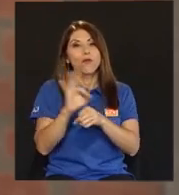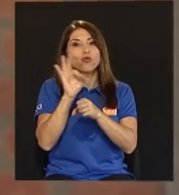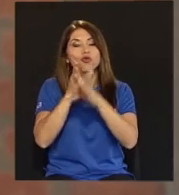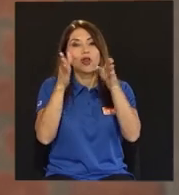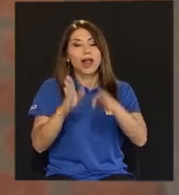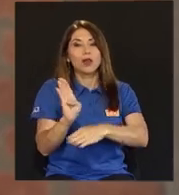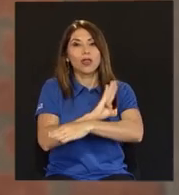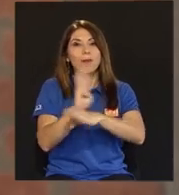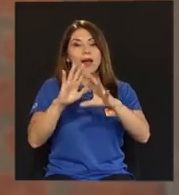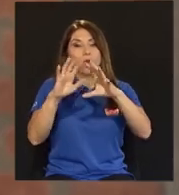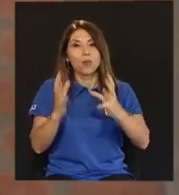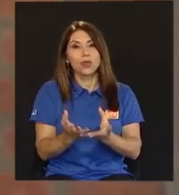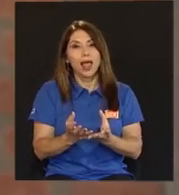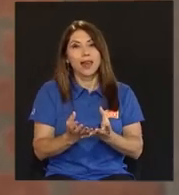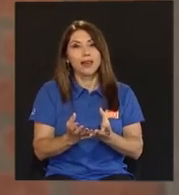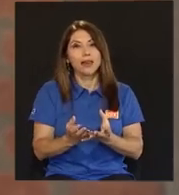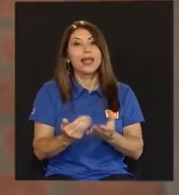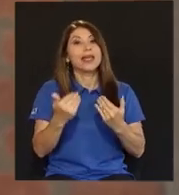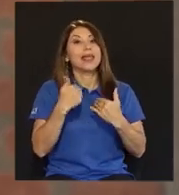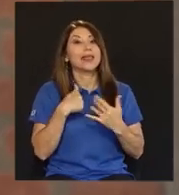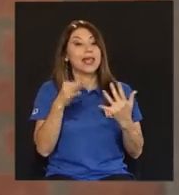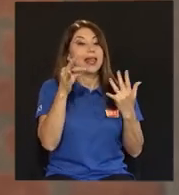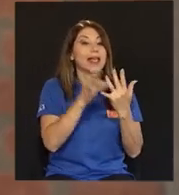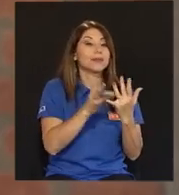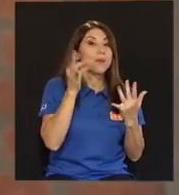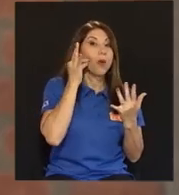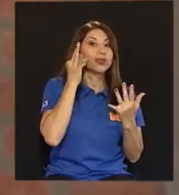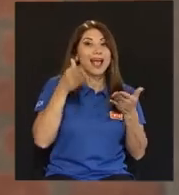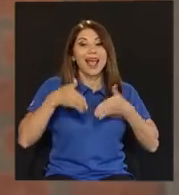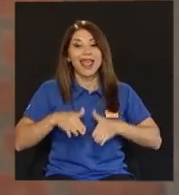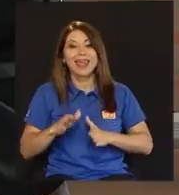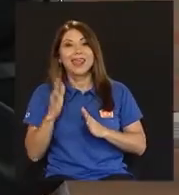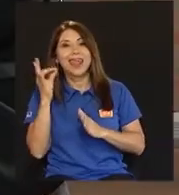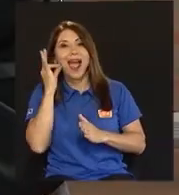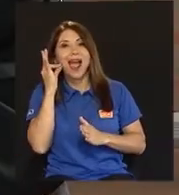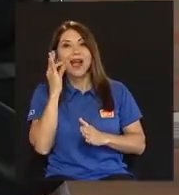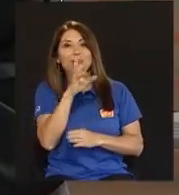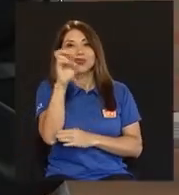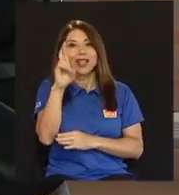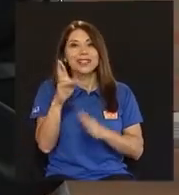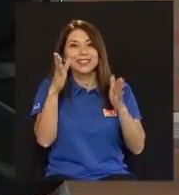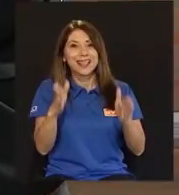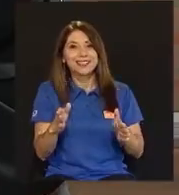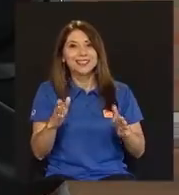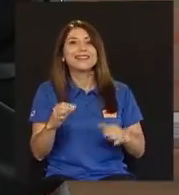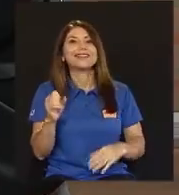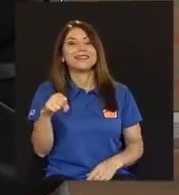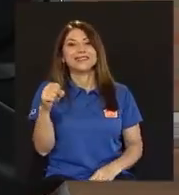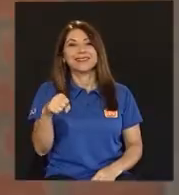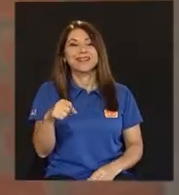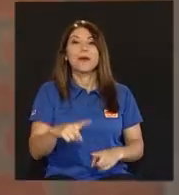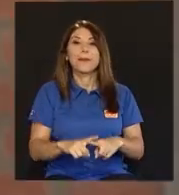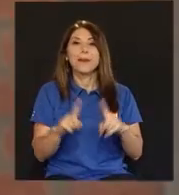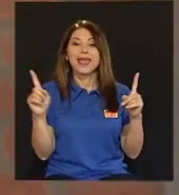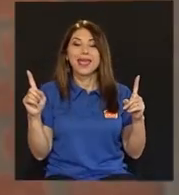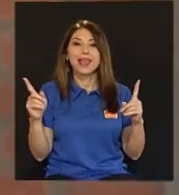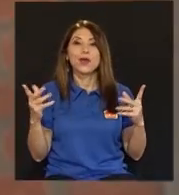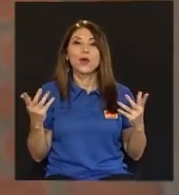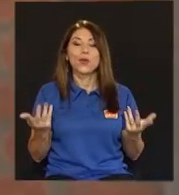funcionario del Banco Mundial y que tiene una esposa e hija de costarricenses. Pero